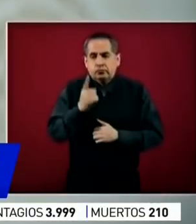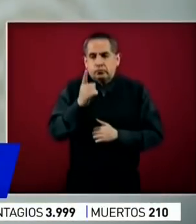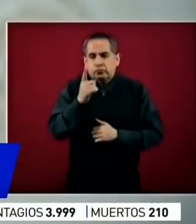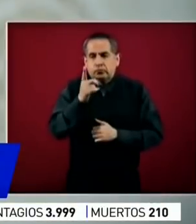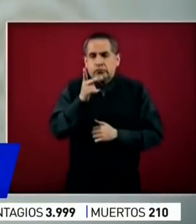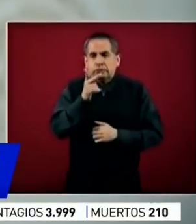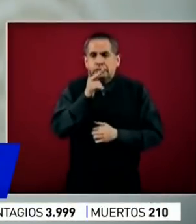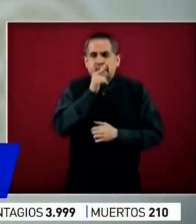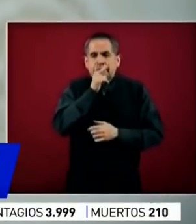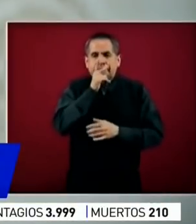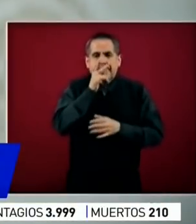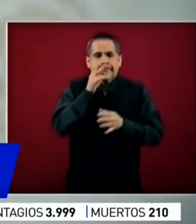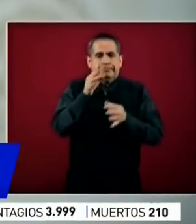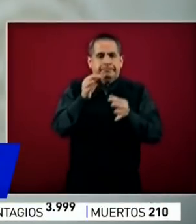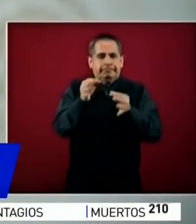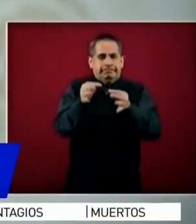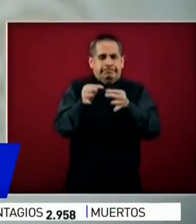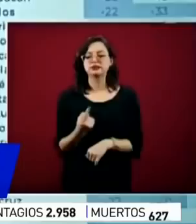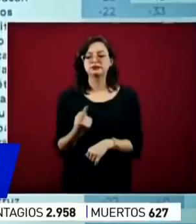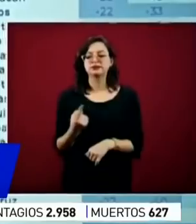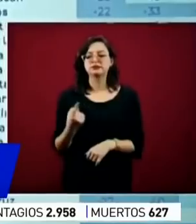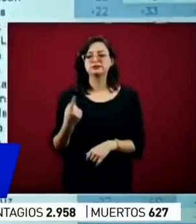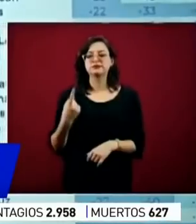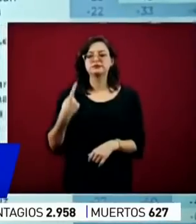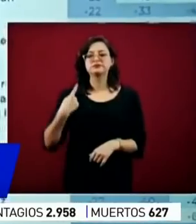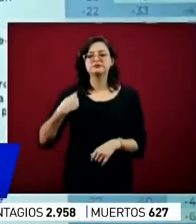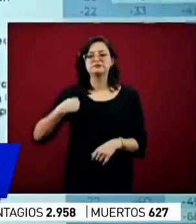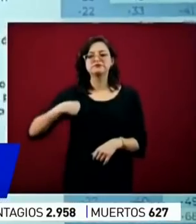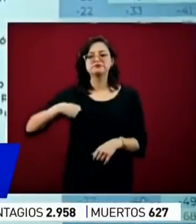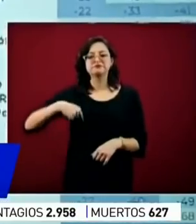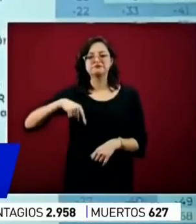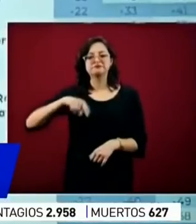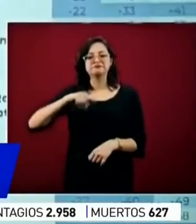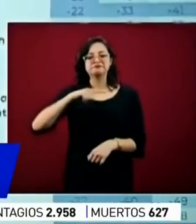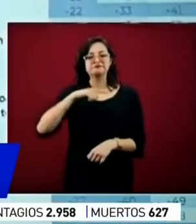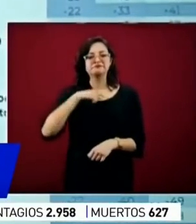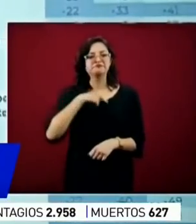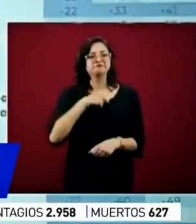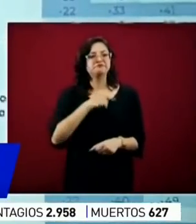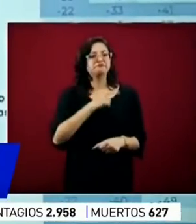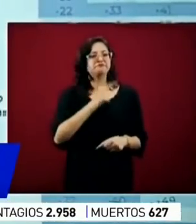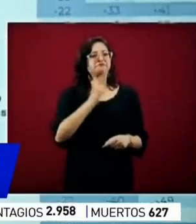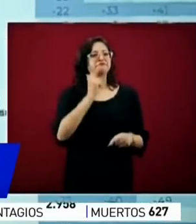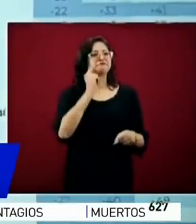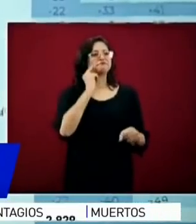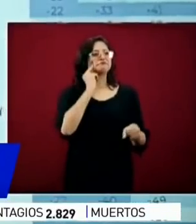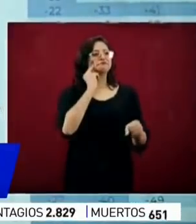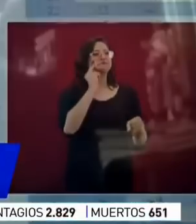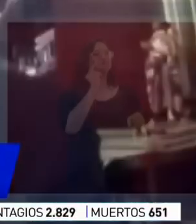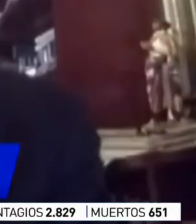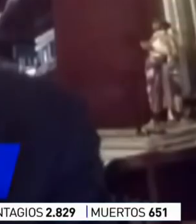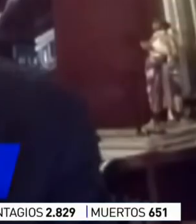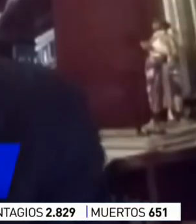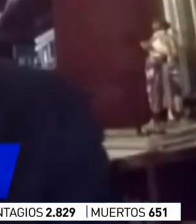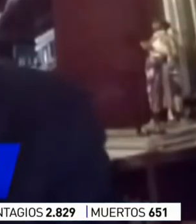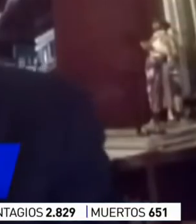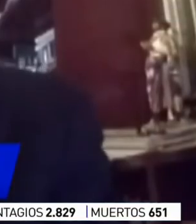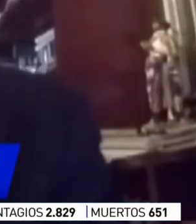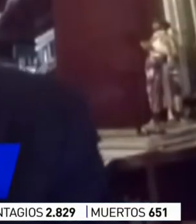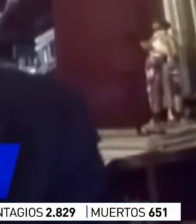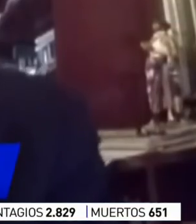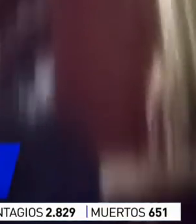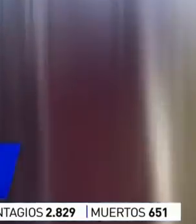una sucesión de fracasos que se han empeñado en ocultar, en negar o en simplemente no escuchar